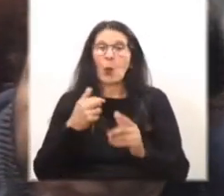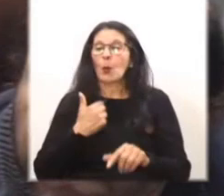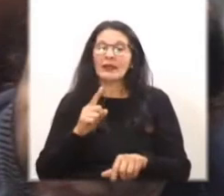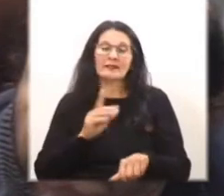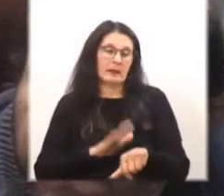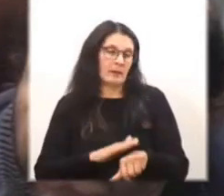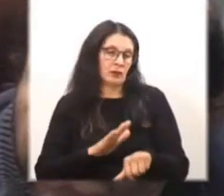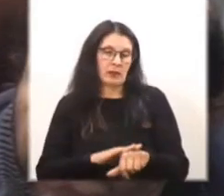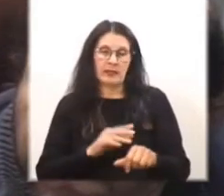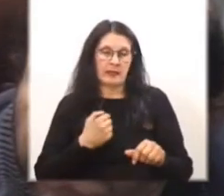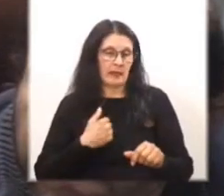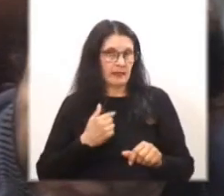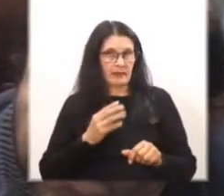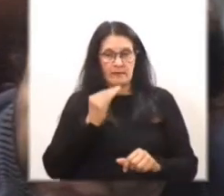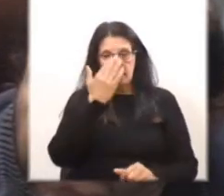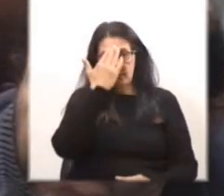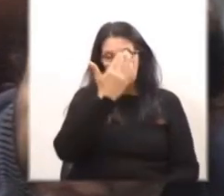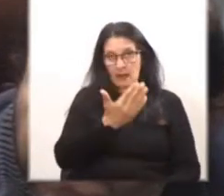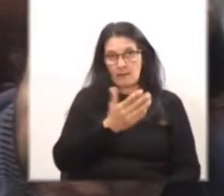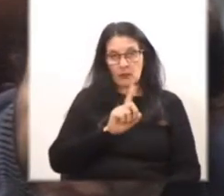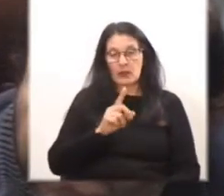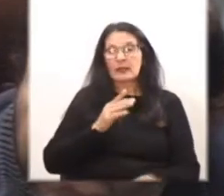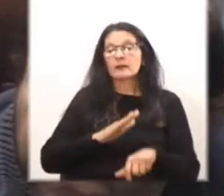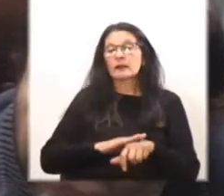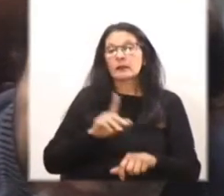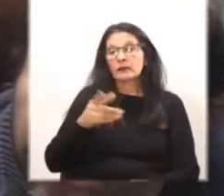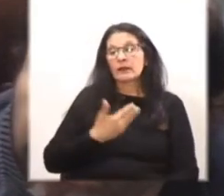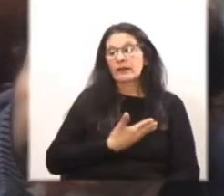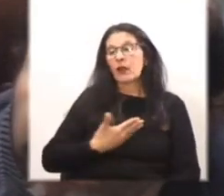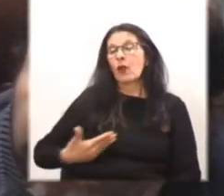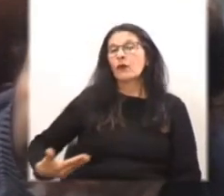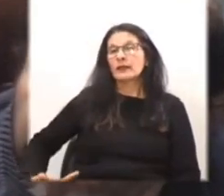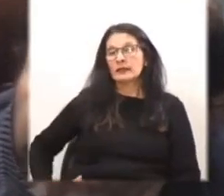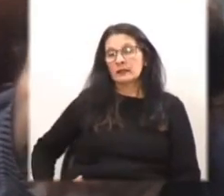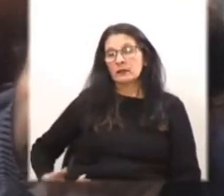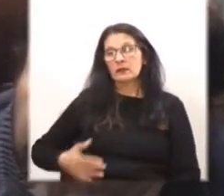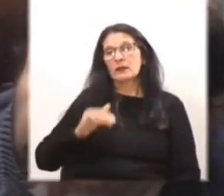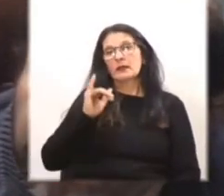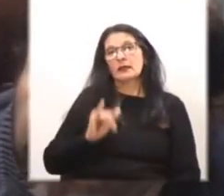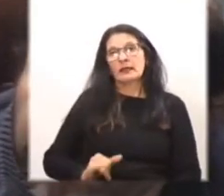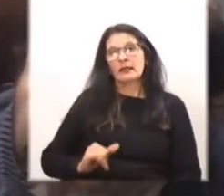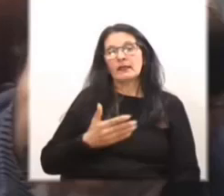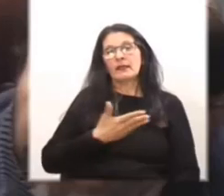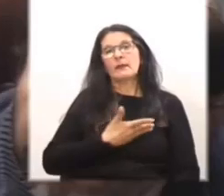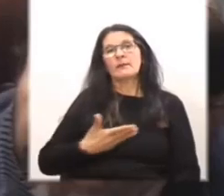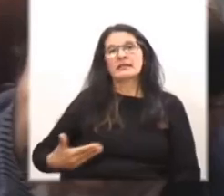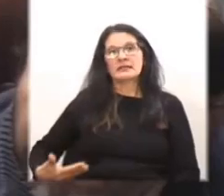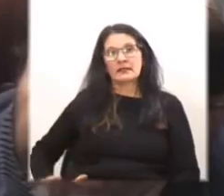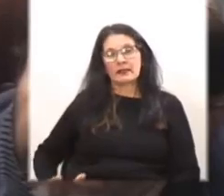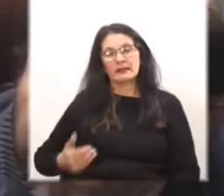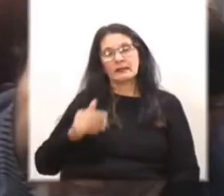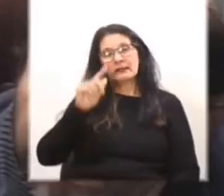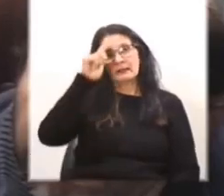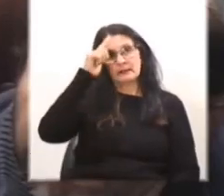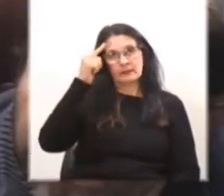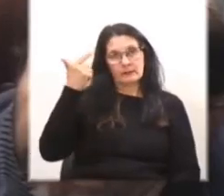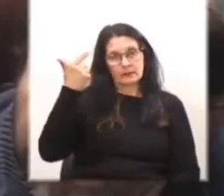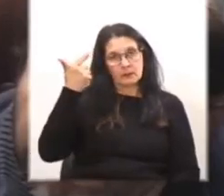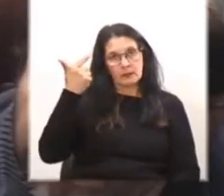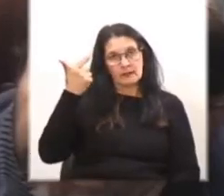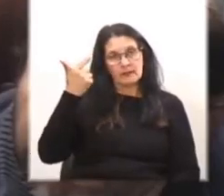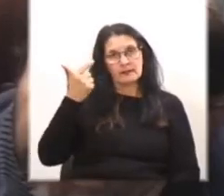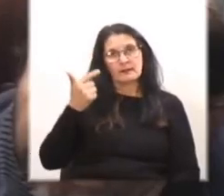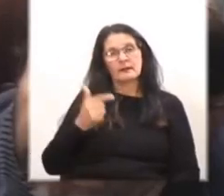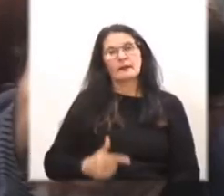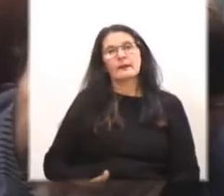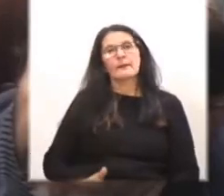una decisión del gobierno y especialmente del señor presidente de la República, el doctor Luis Lacalle